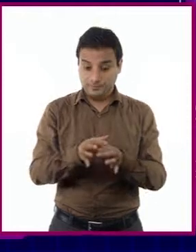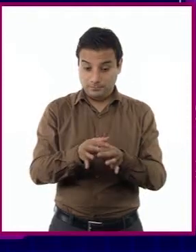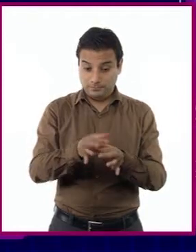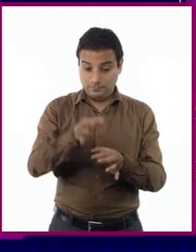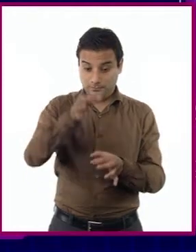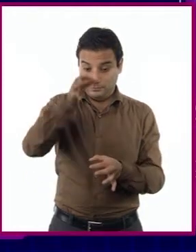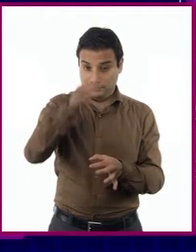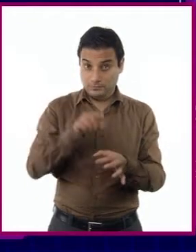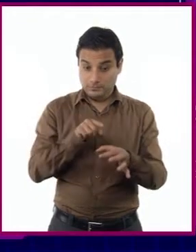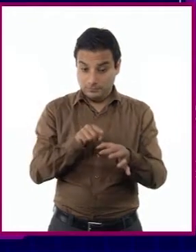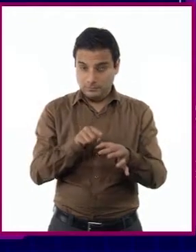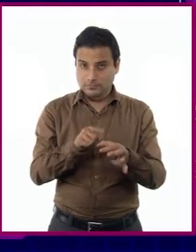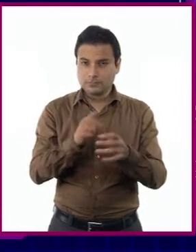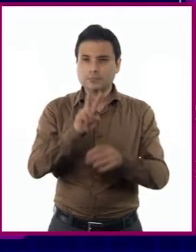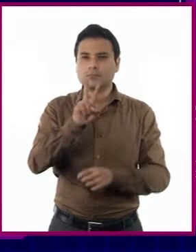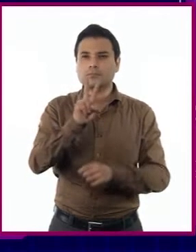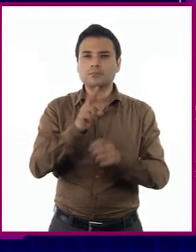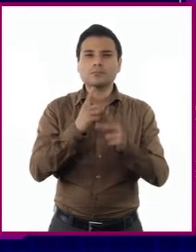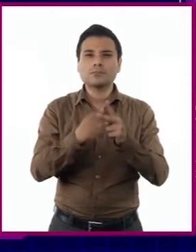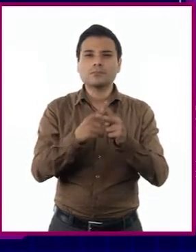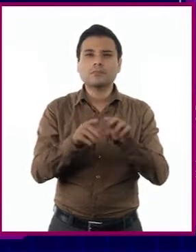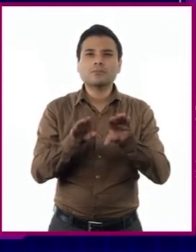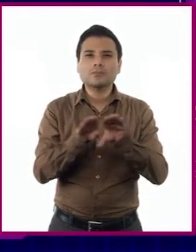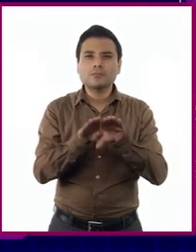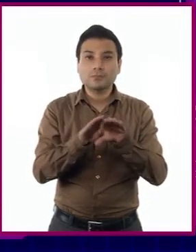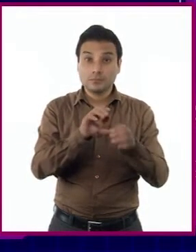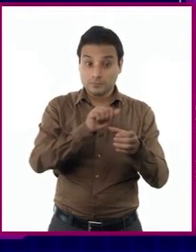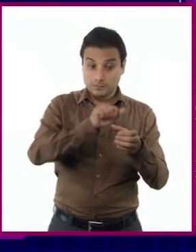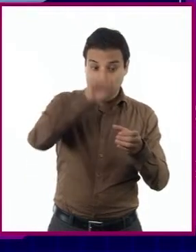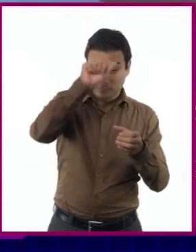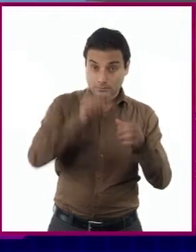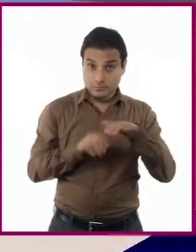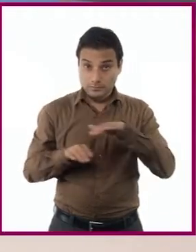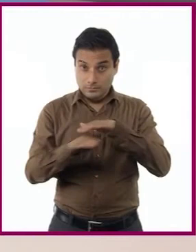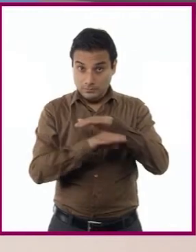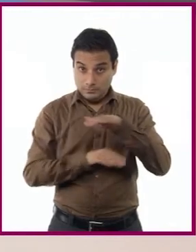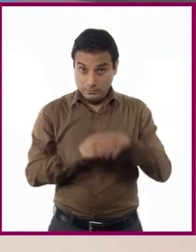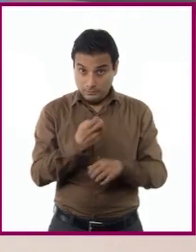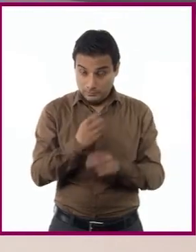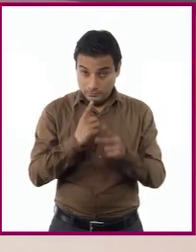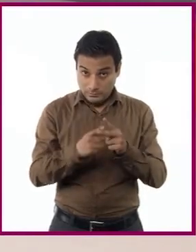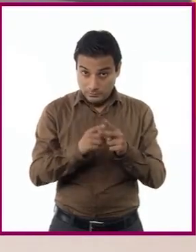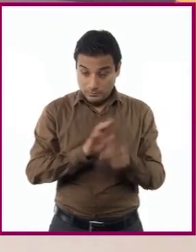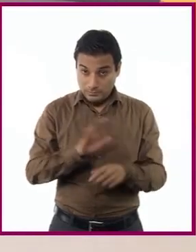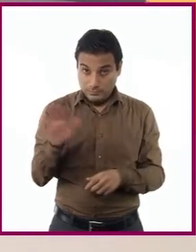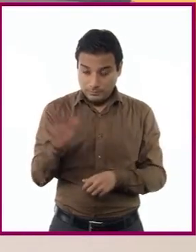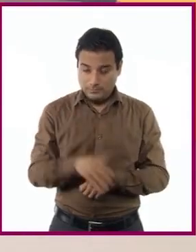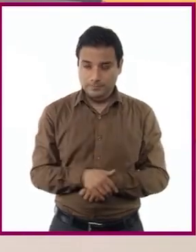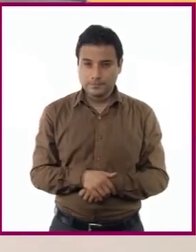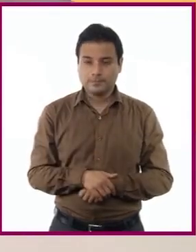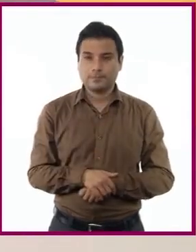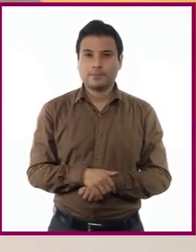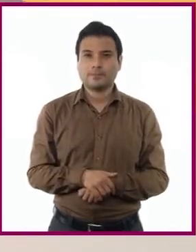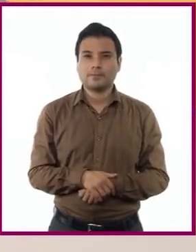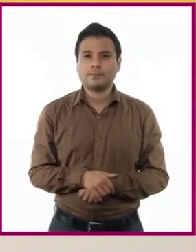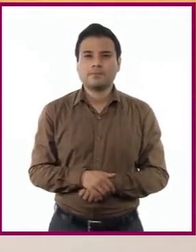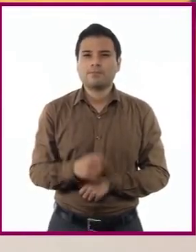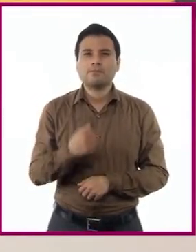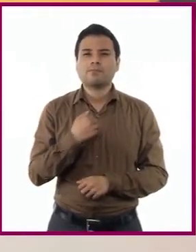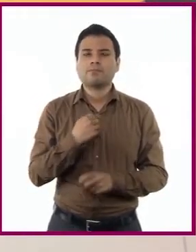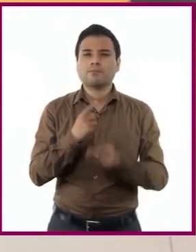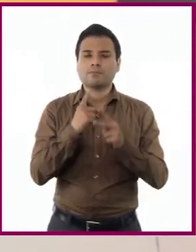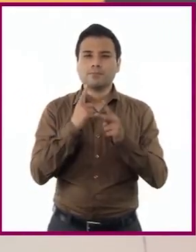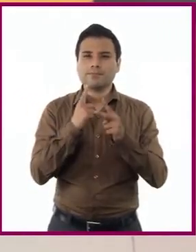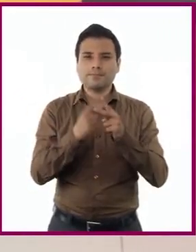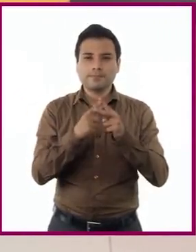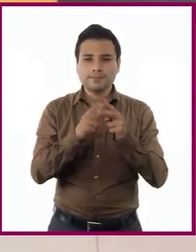dependerá únicamente de esas medidas para averiguar de qué medidas depende el